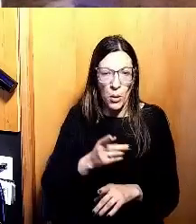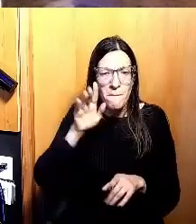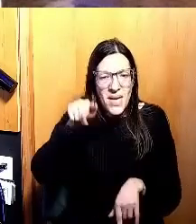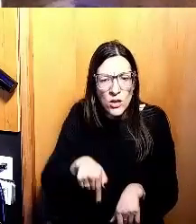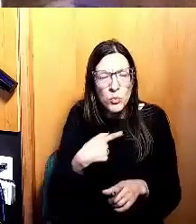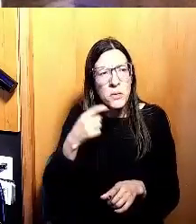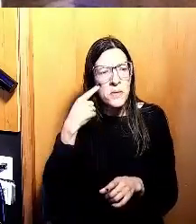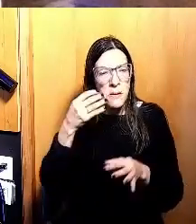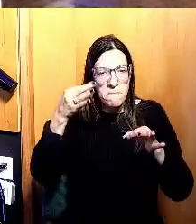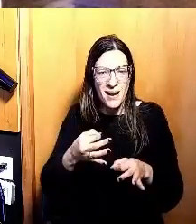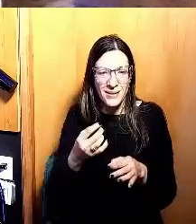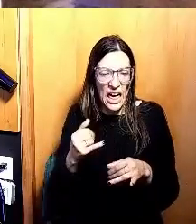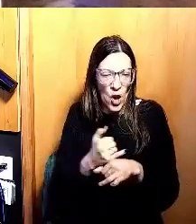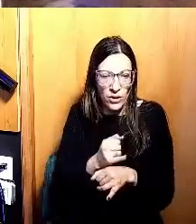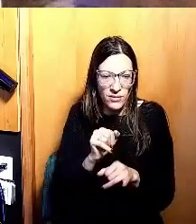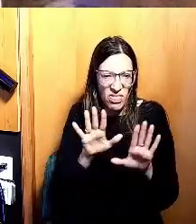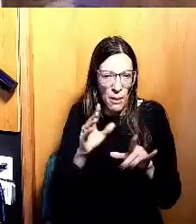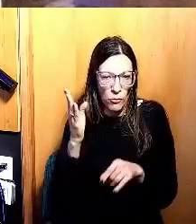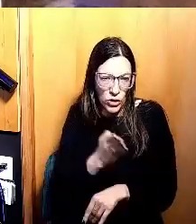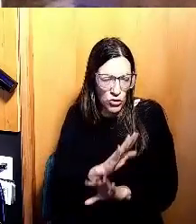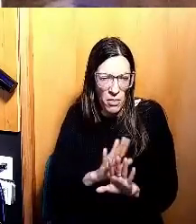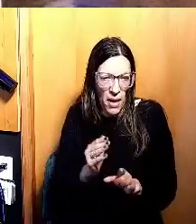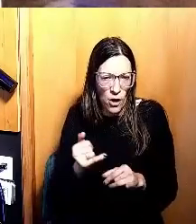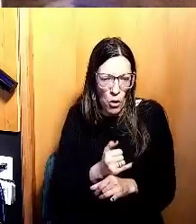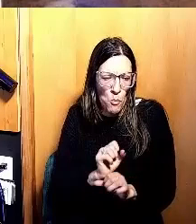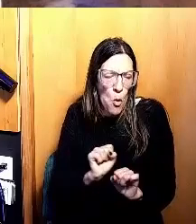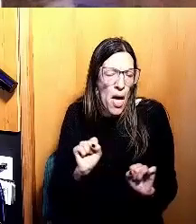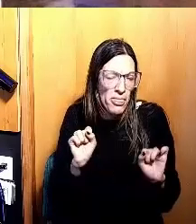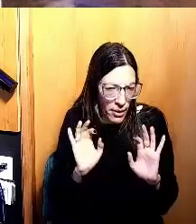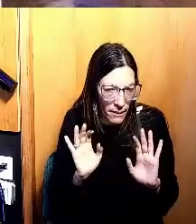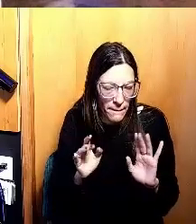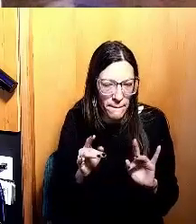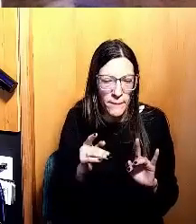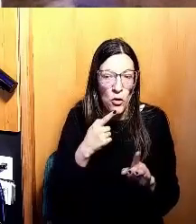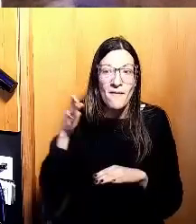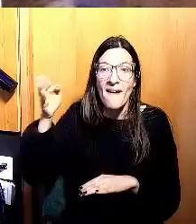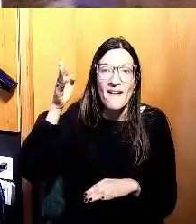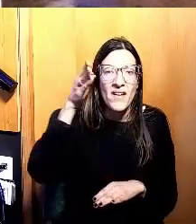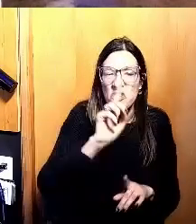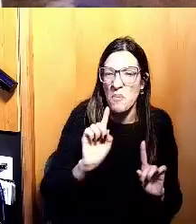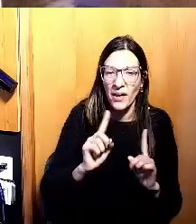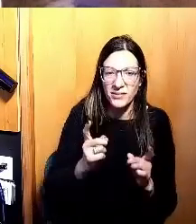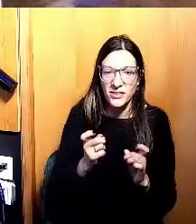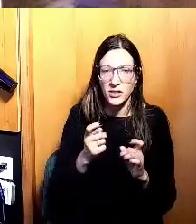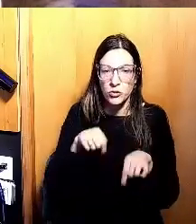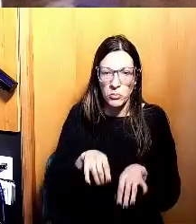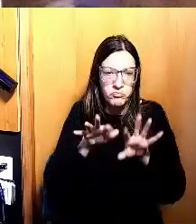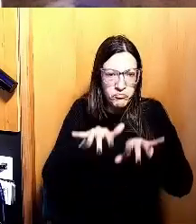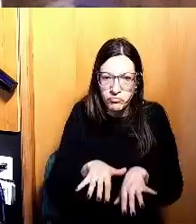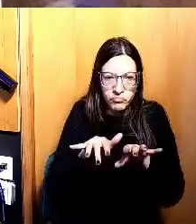Entonces, bueno, ahora eso lo hicimos después, lo hicimos para unas imágenes Sentinel que están